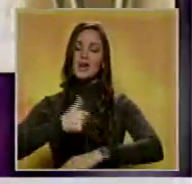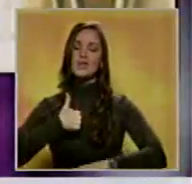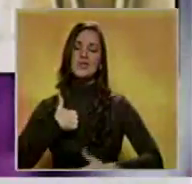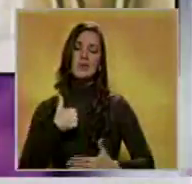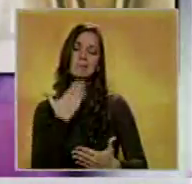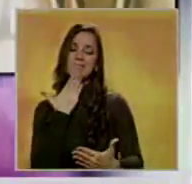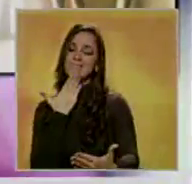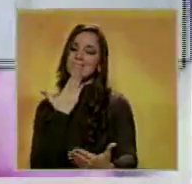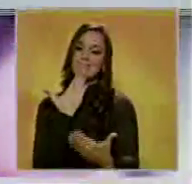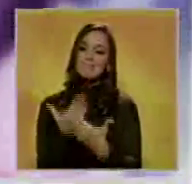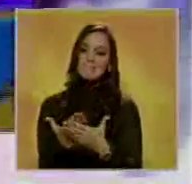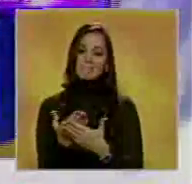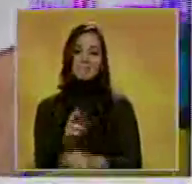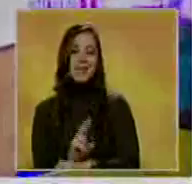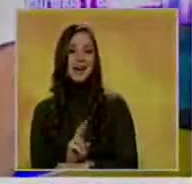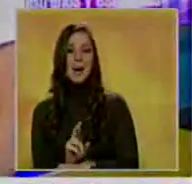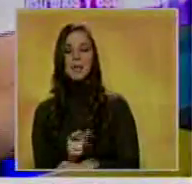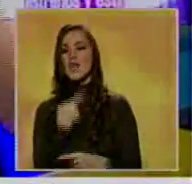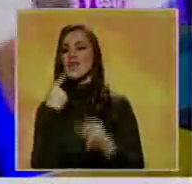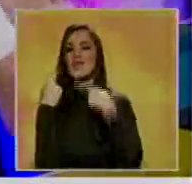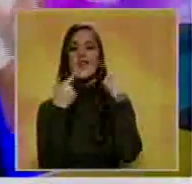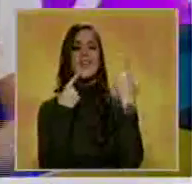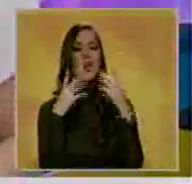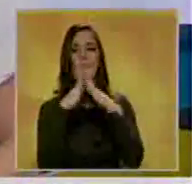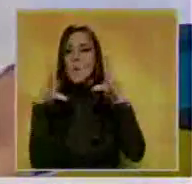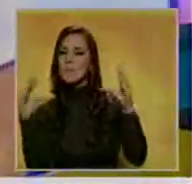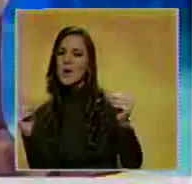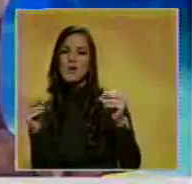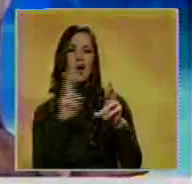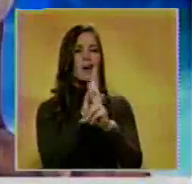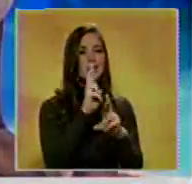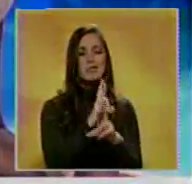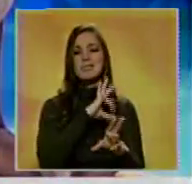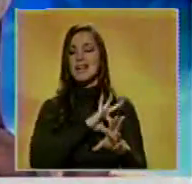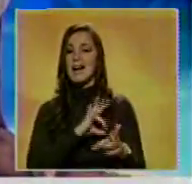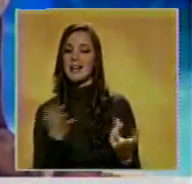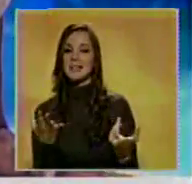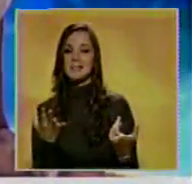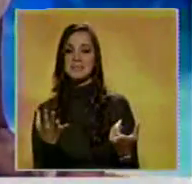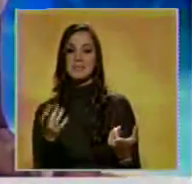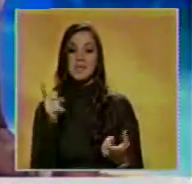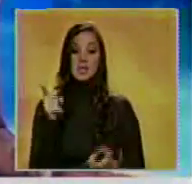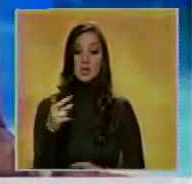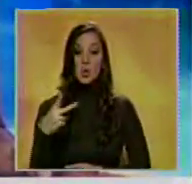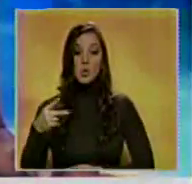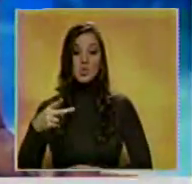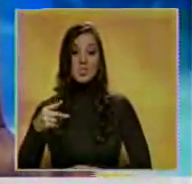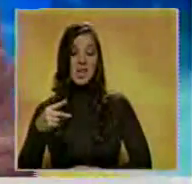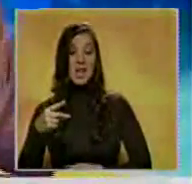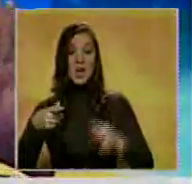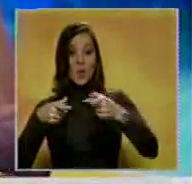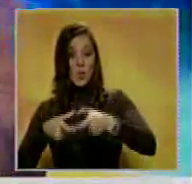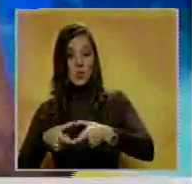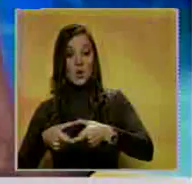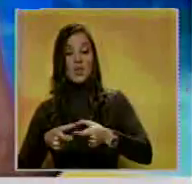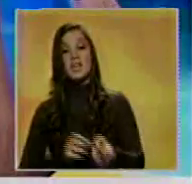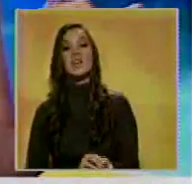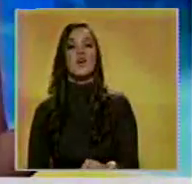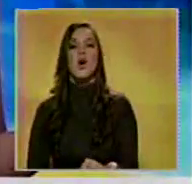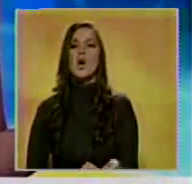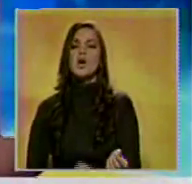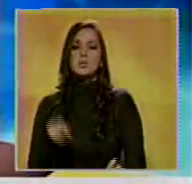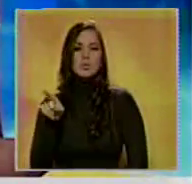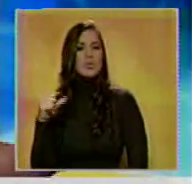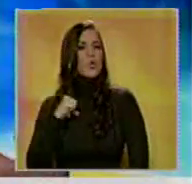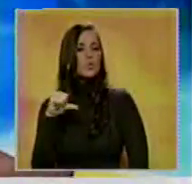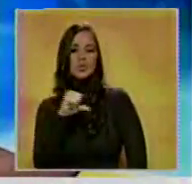es inmediato, y necesito expresarlo por todos los medios posibles. Romance Dance, tu segunda producción discográfica en solitario. Sí.